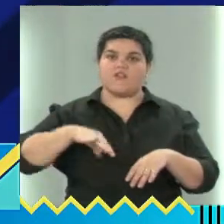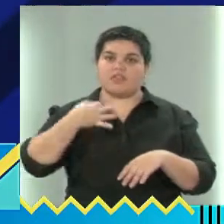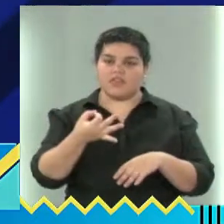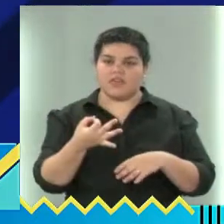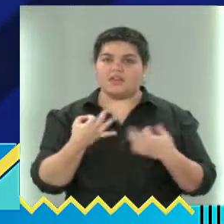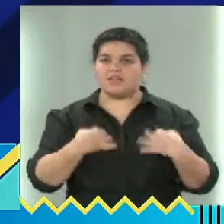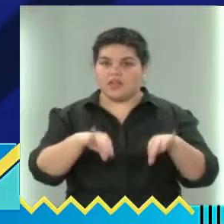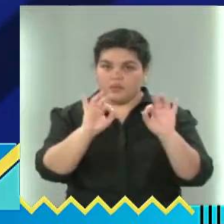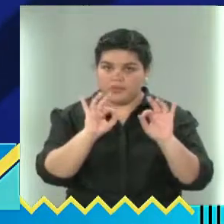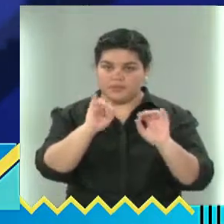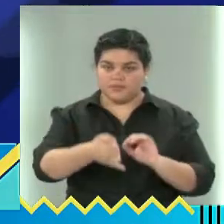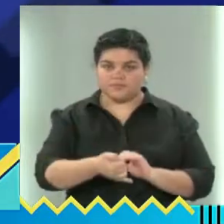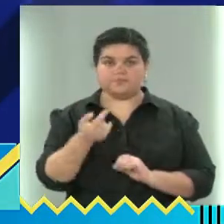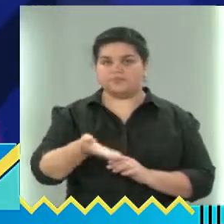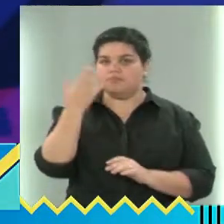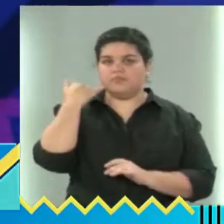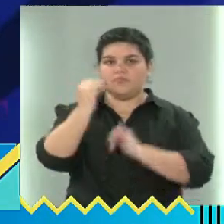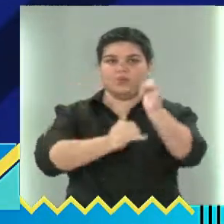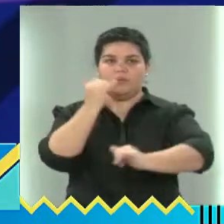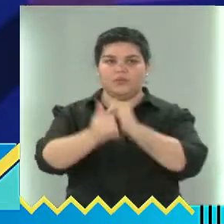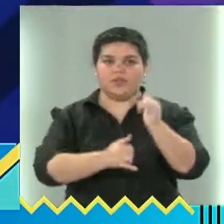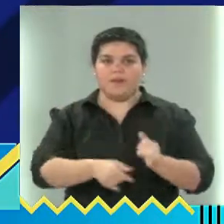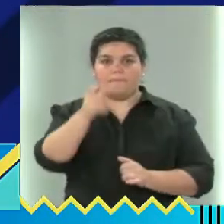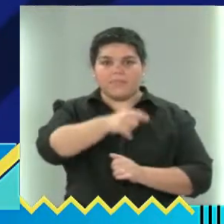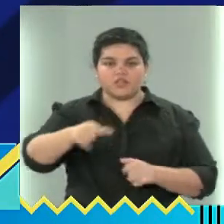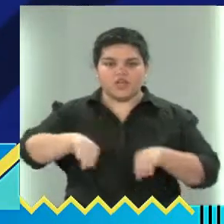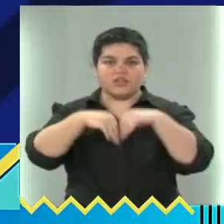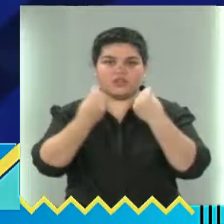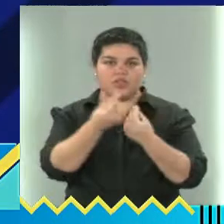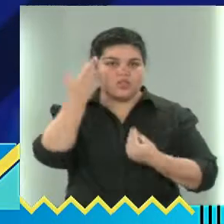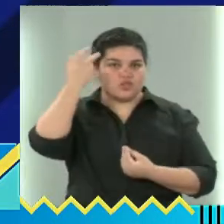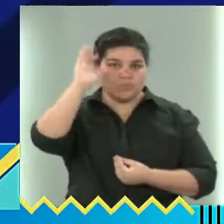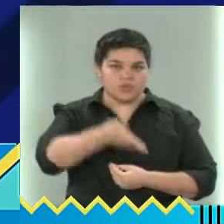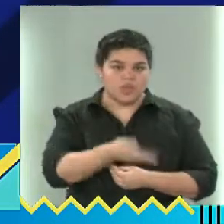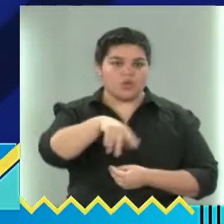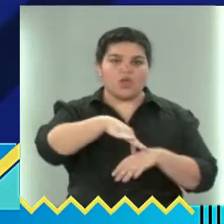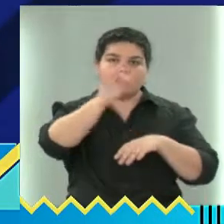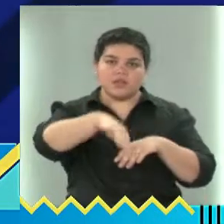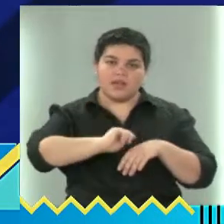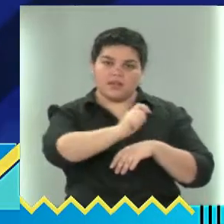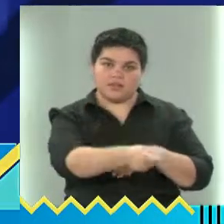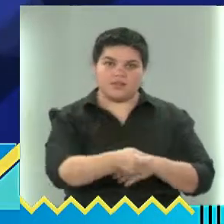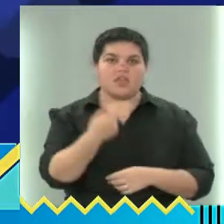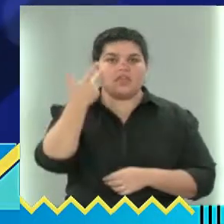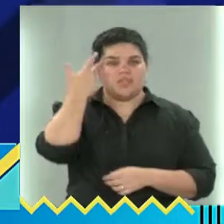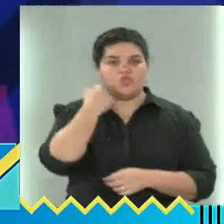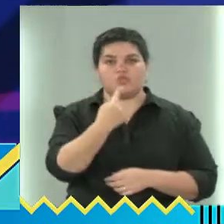al comienzo del programa. El 18% de la población dona sangre, eso significa que 18.000 personas son